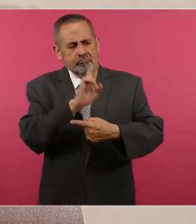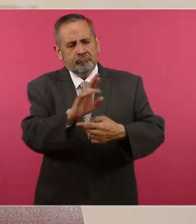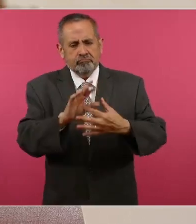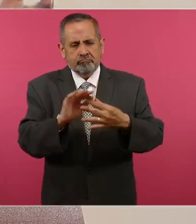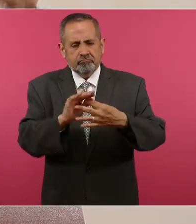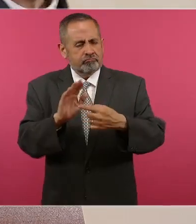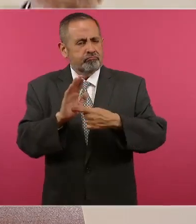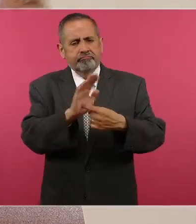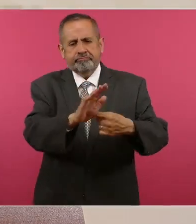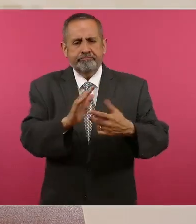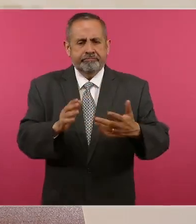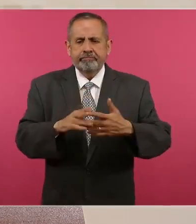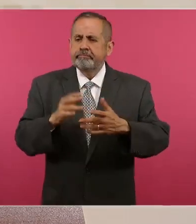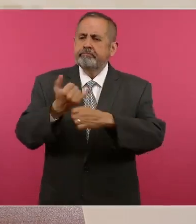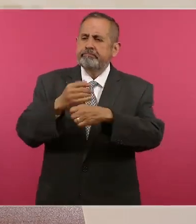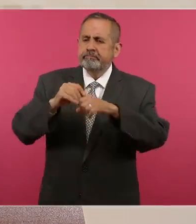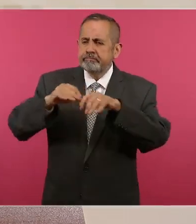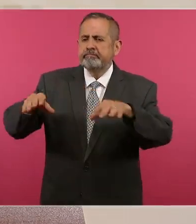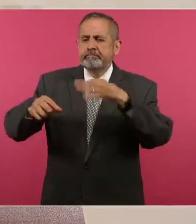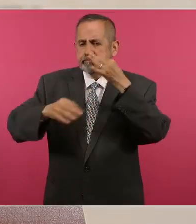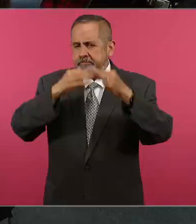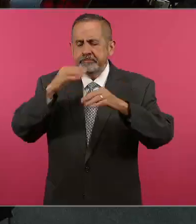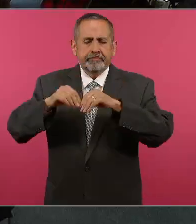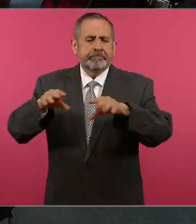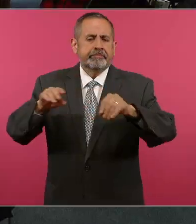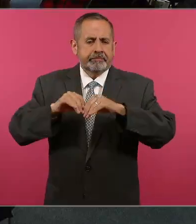de informar.